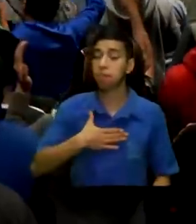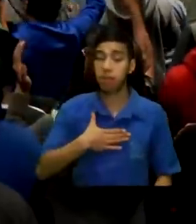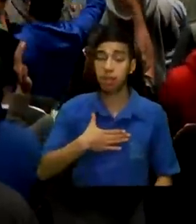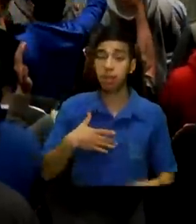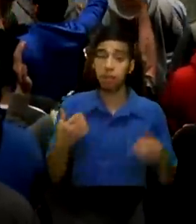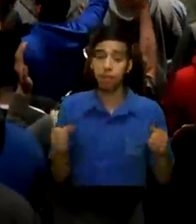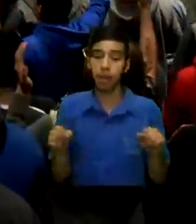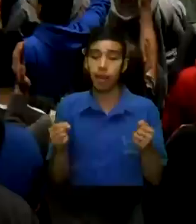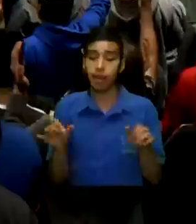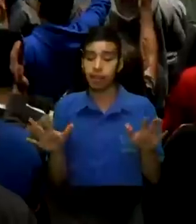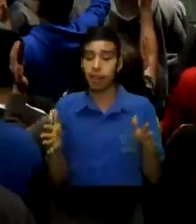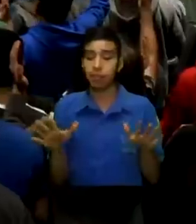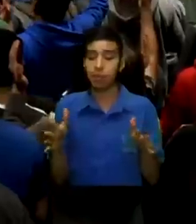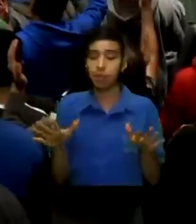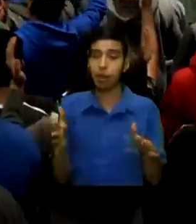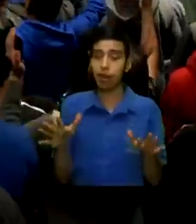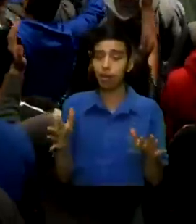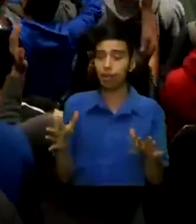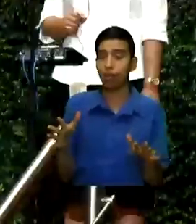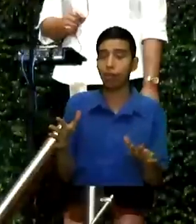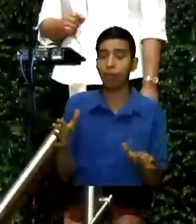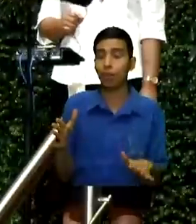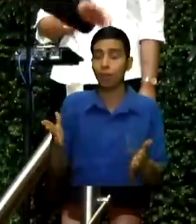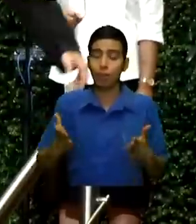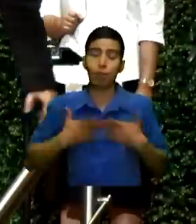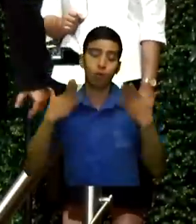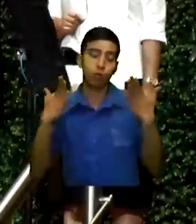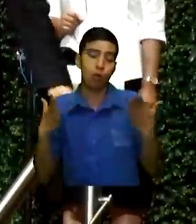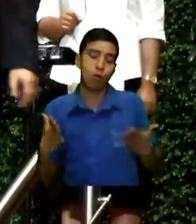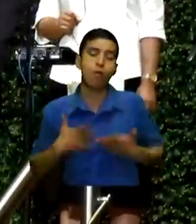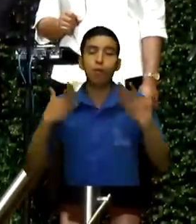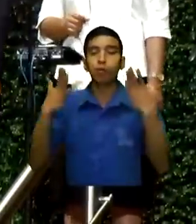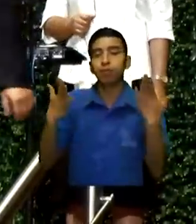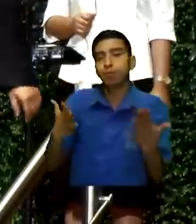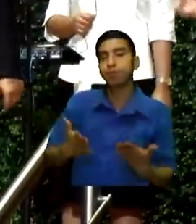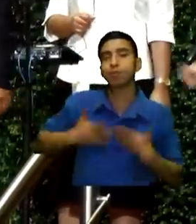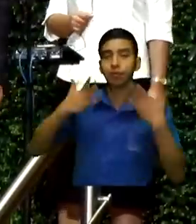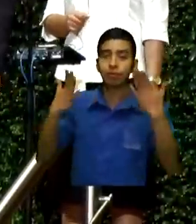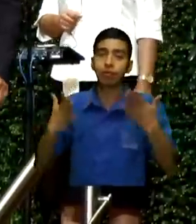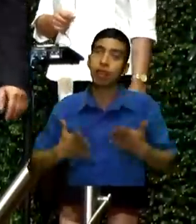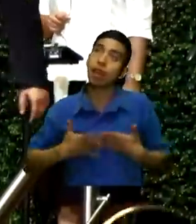rey, el que me hace vibrar de gozo,